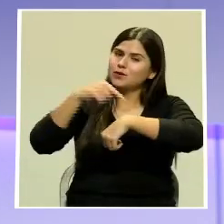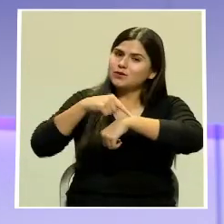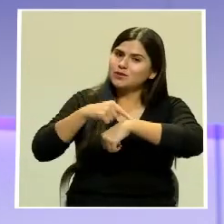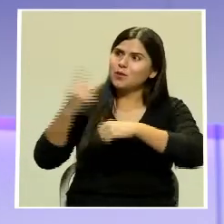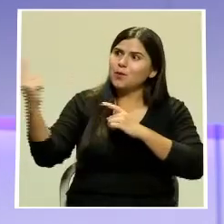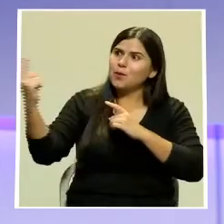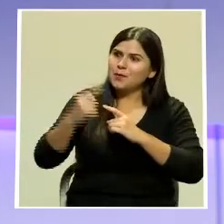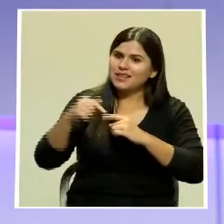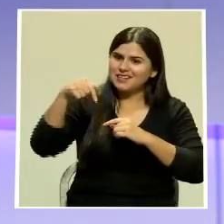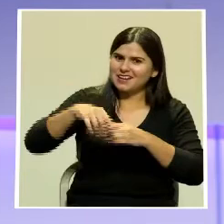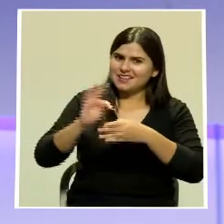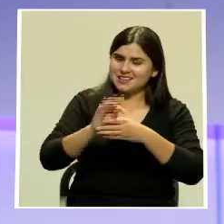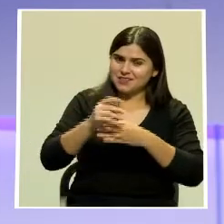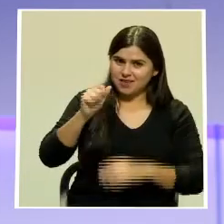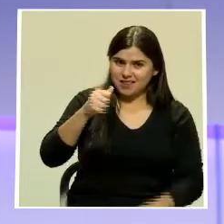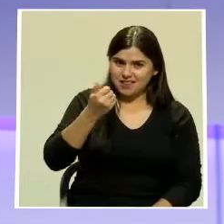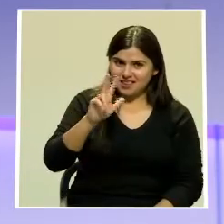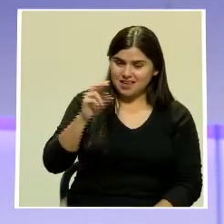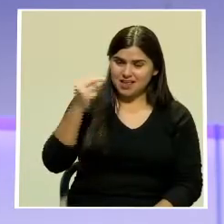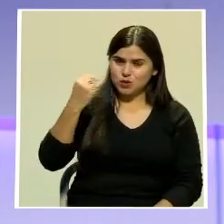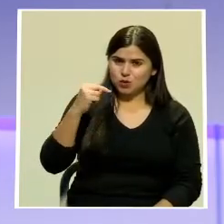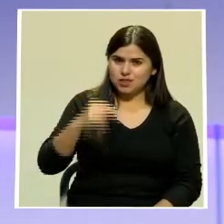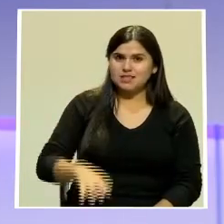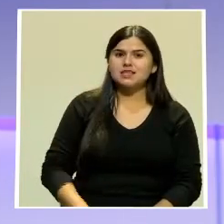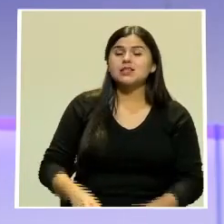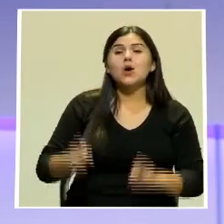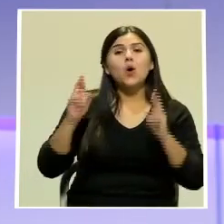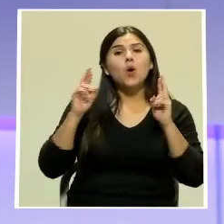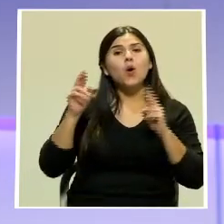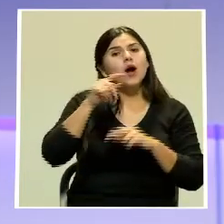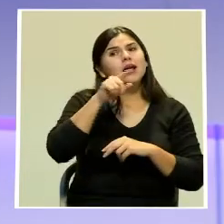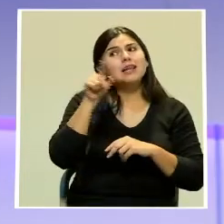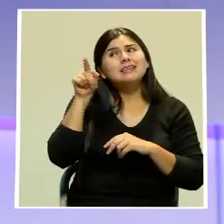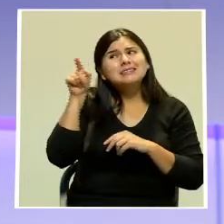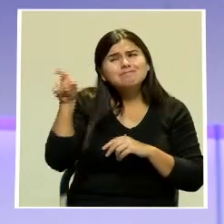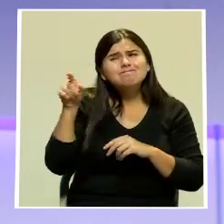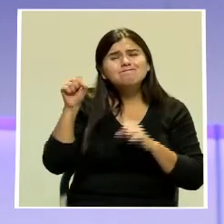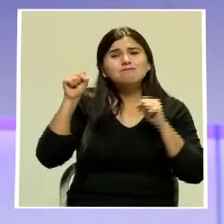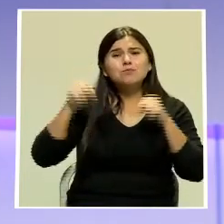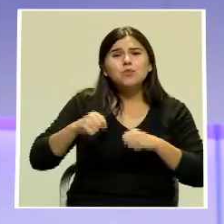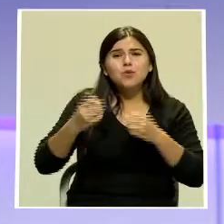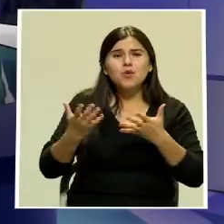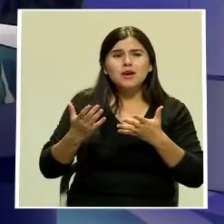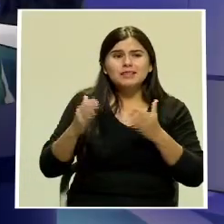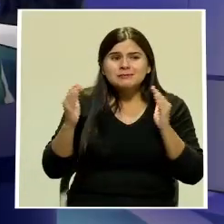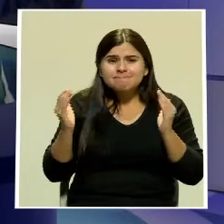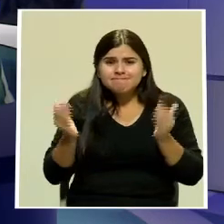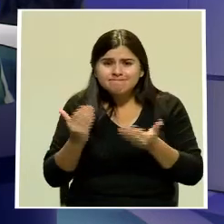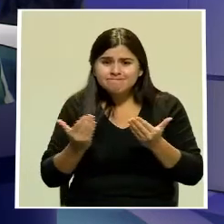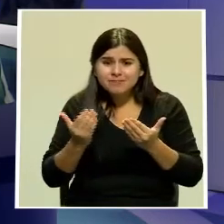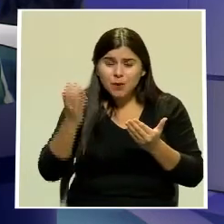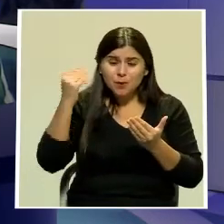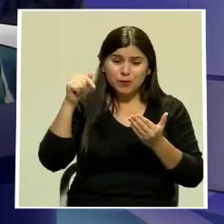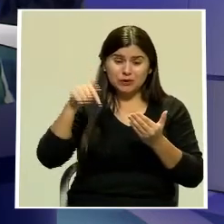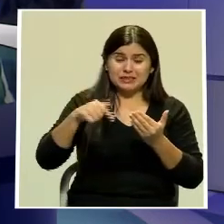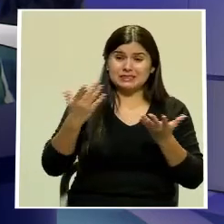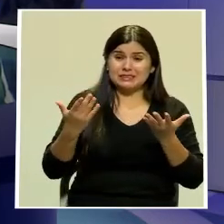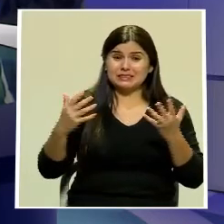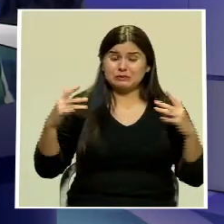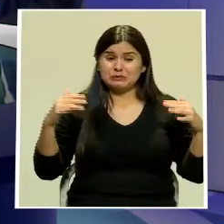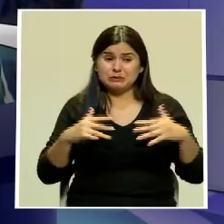Rica Noticias y ojalá que puedan meterle un poco de motor porque en ese duelo de espadas entre